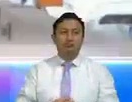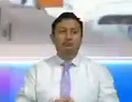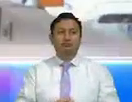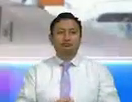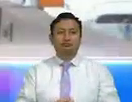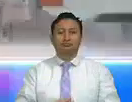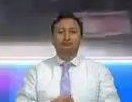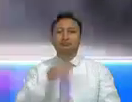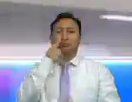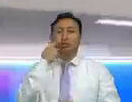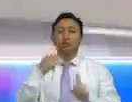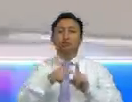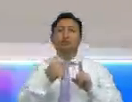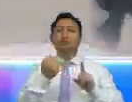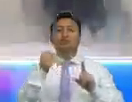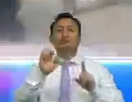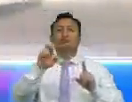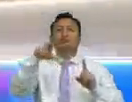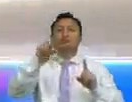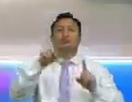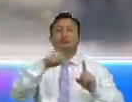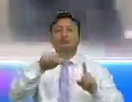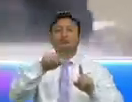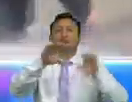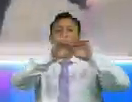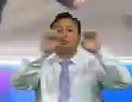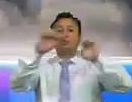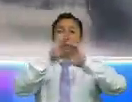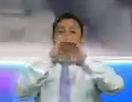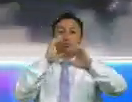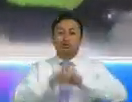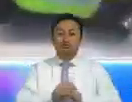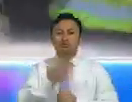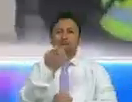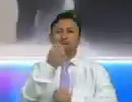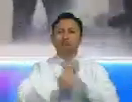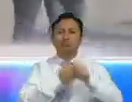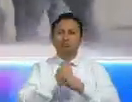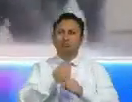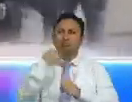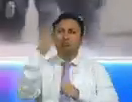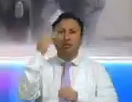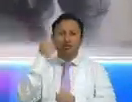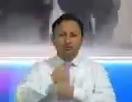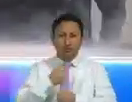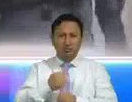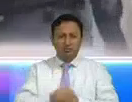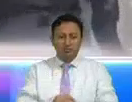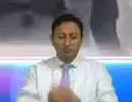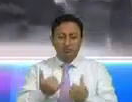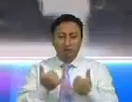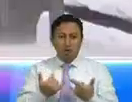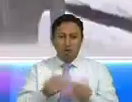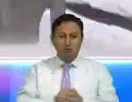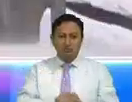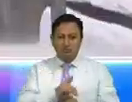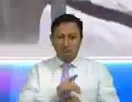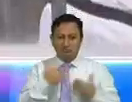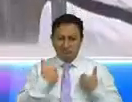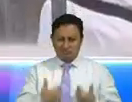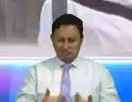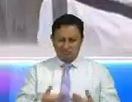el nombre de senegal trabajaba para la empresa de autobuses por más de 15 años pero esta vez su comportamiento fue